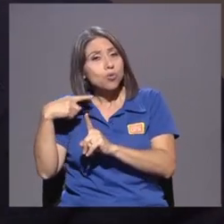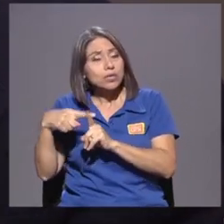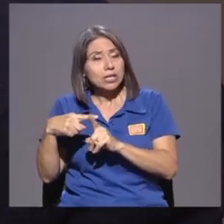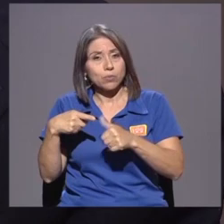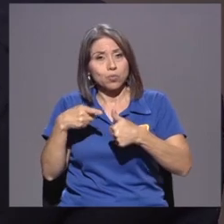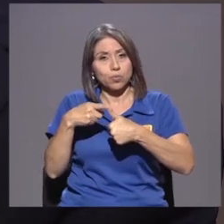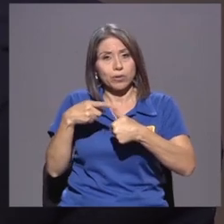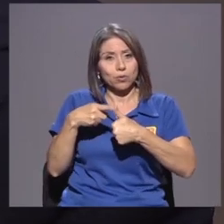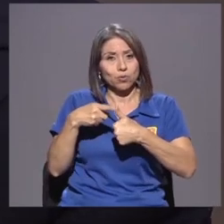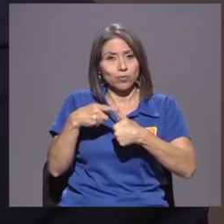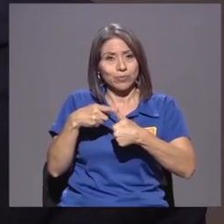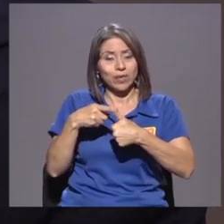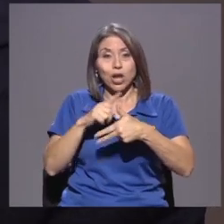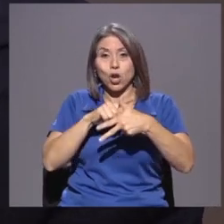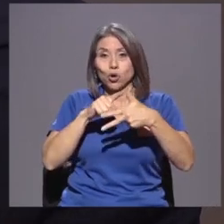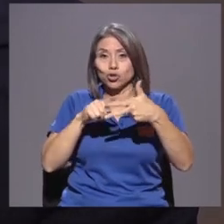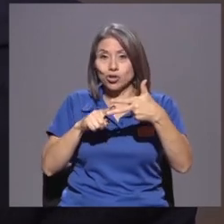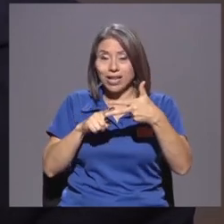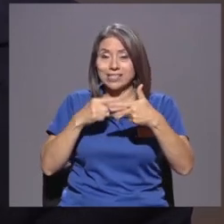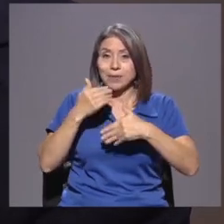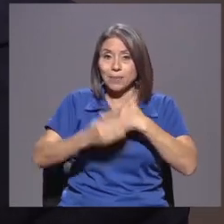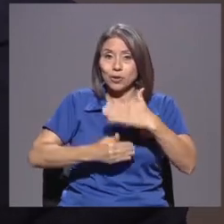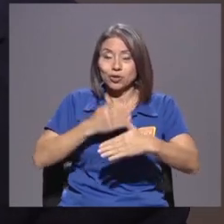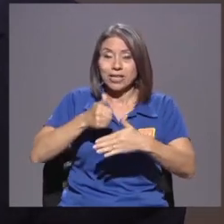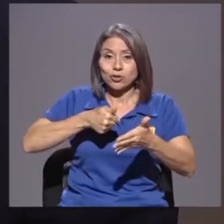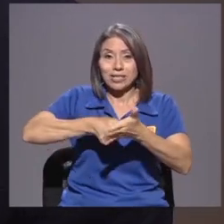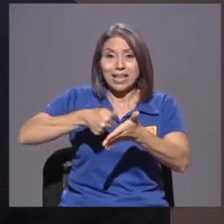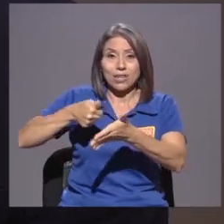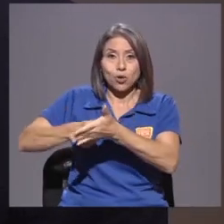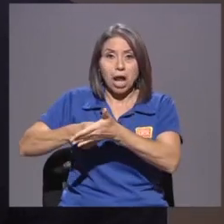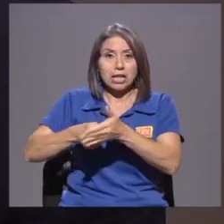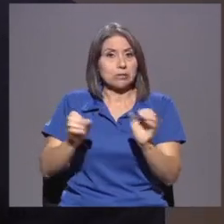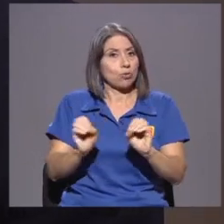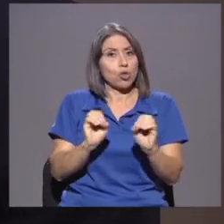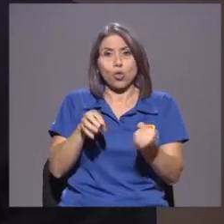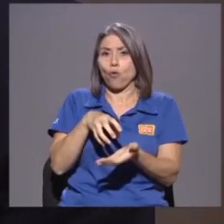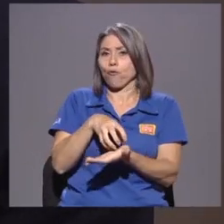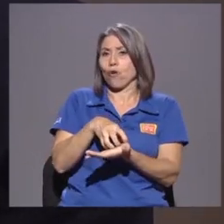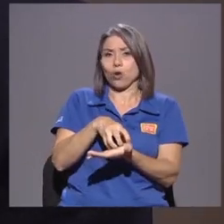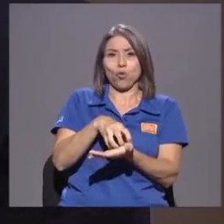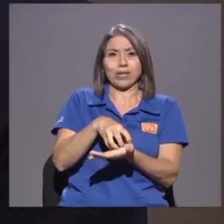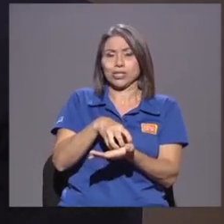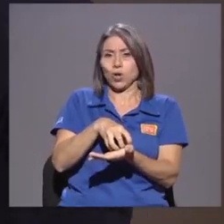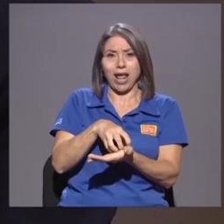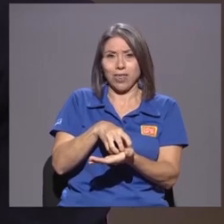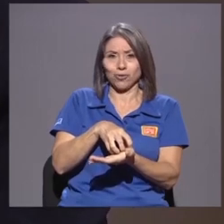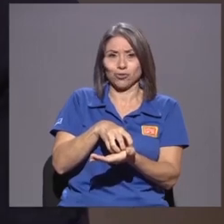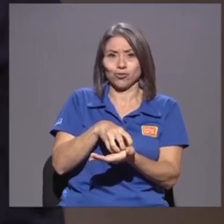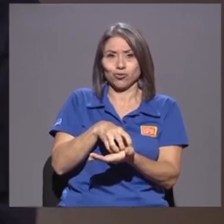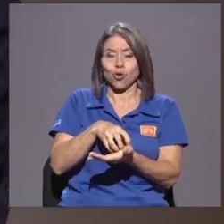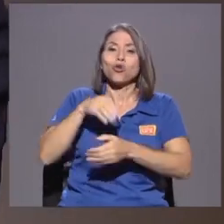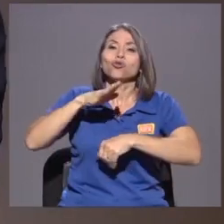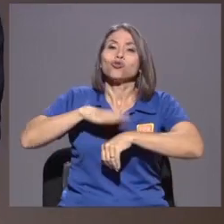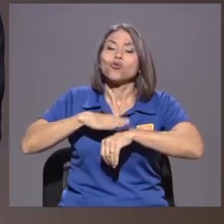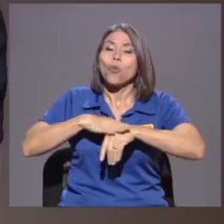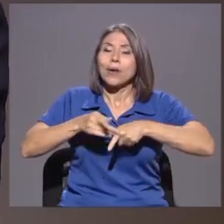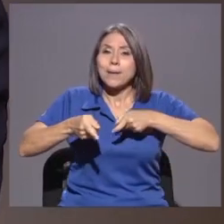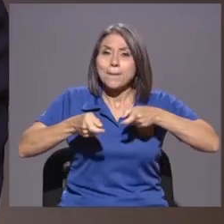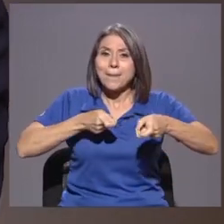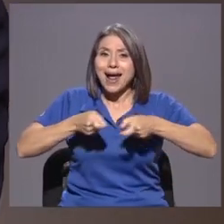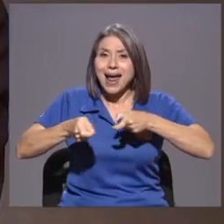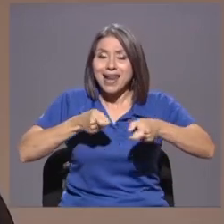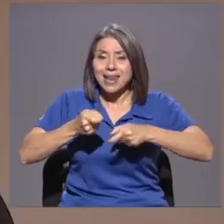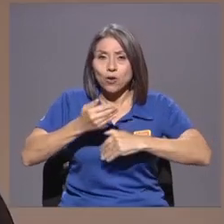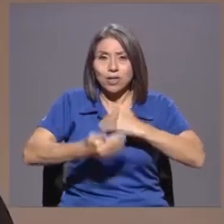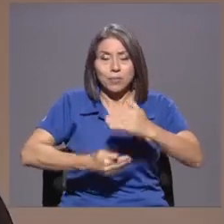que los tres procesos electorales no fueron cuestionados en cuanto al manejo en sí del